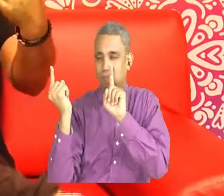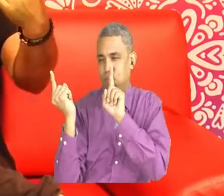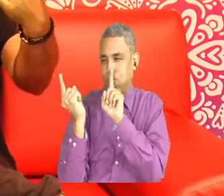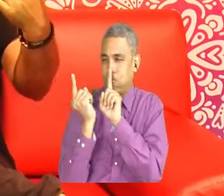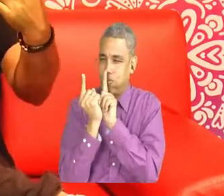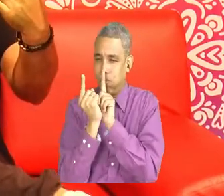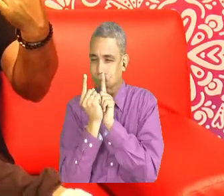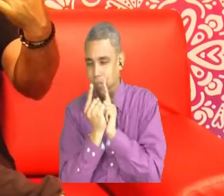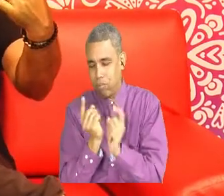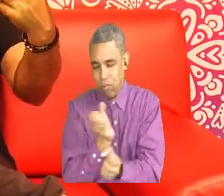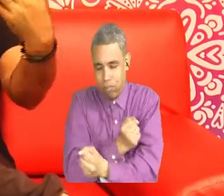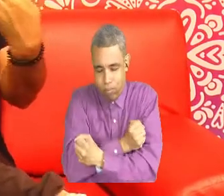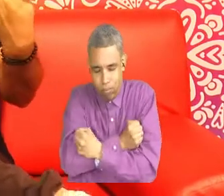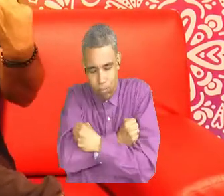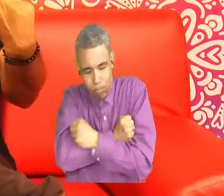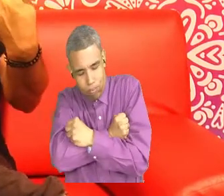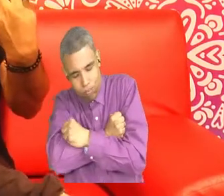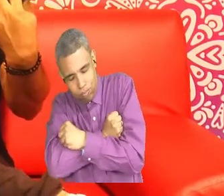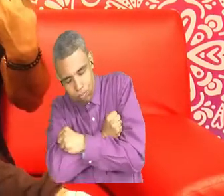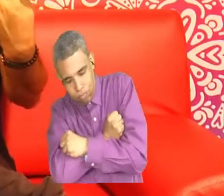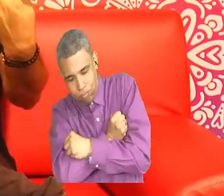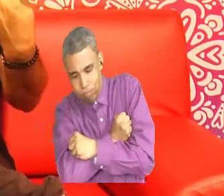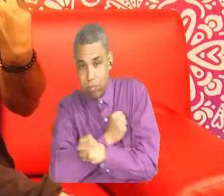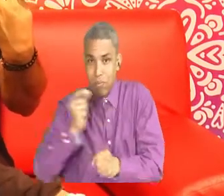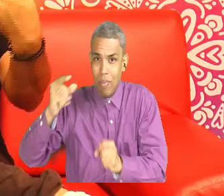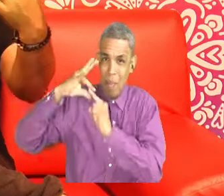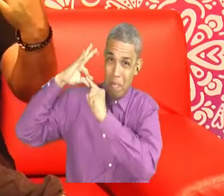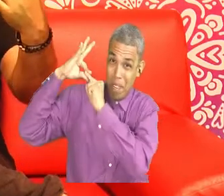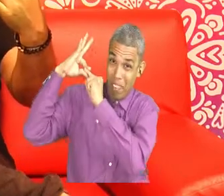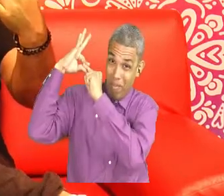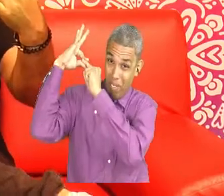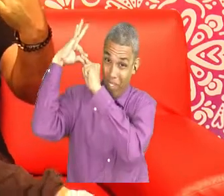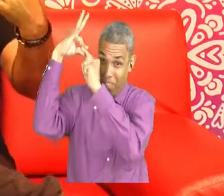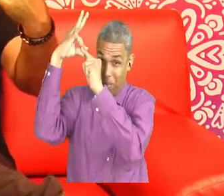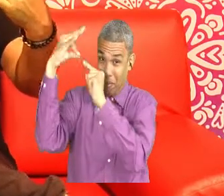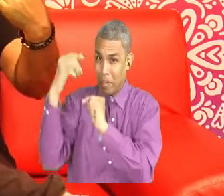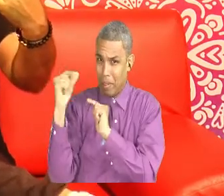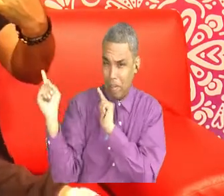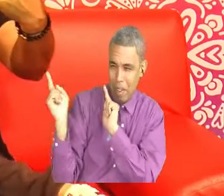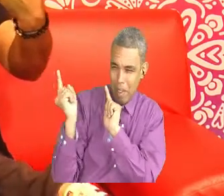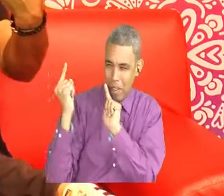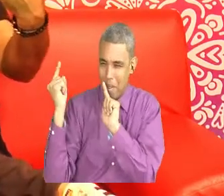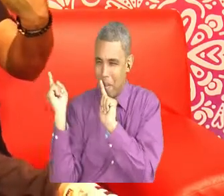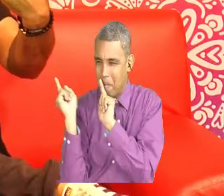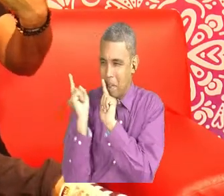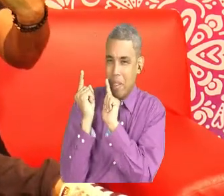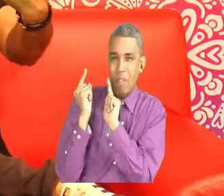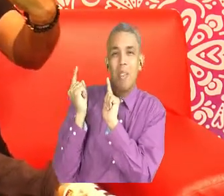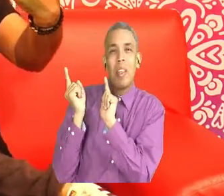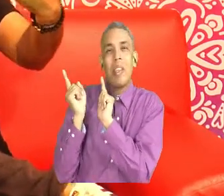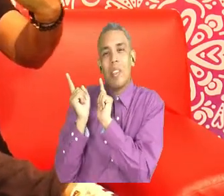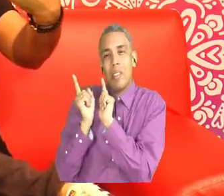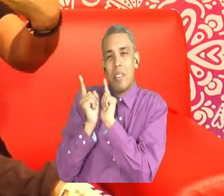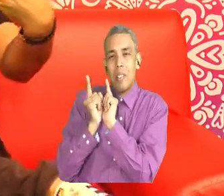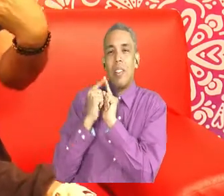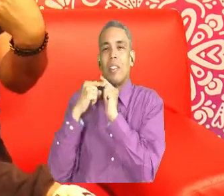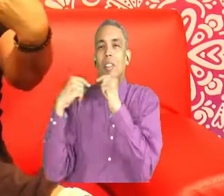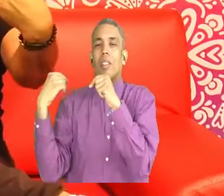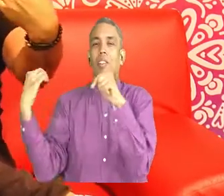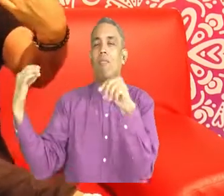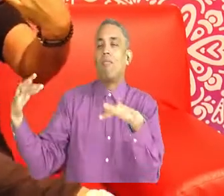días felices siempre está presente y gasta su tiempo solo en complacerme. Eres algo más